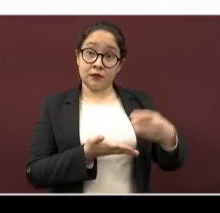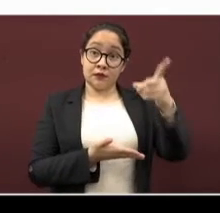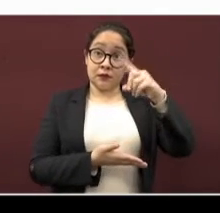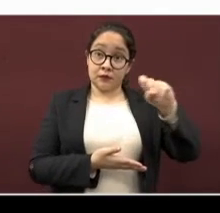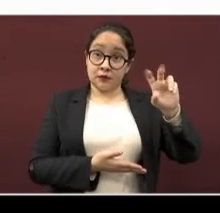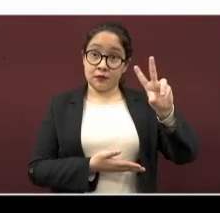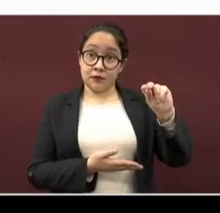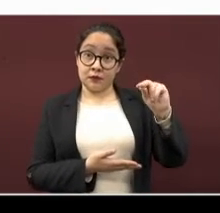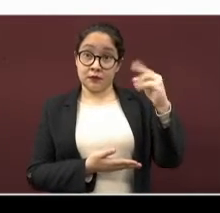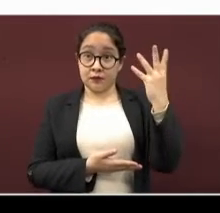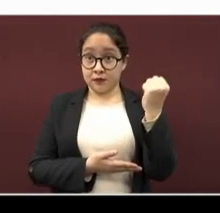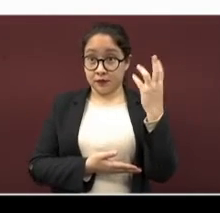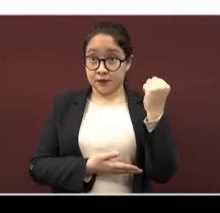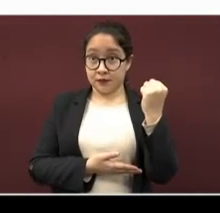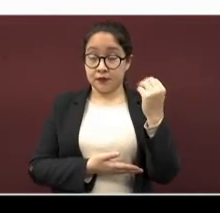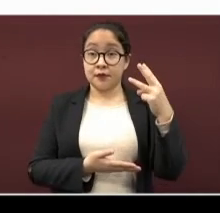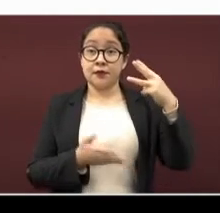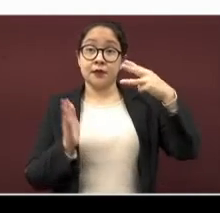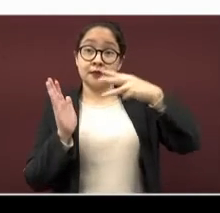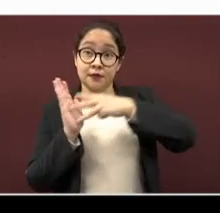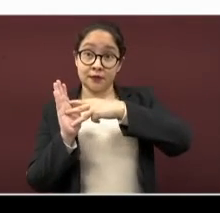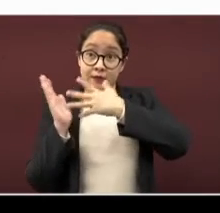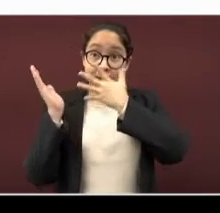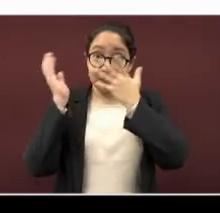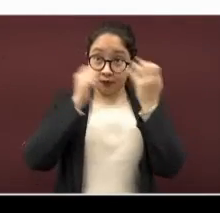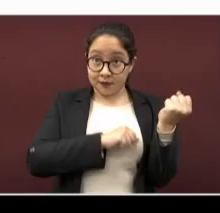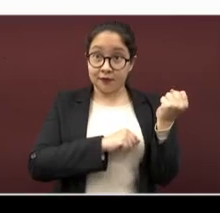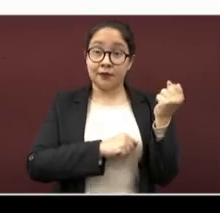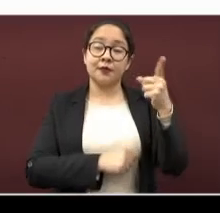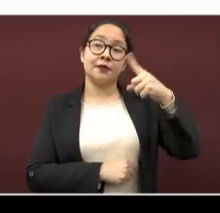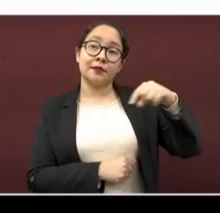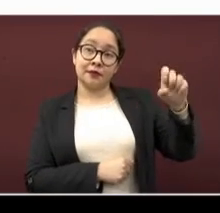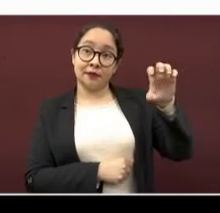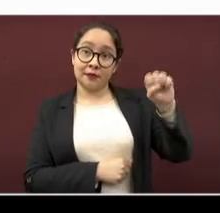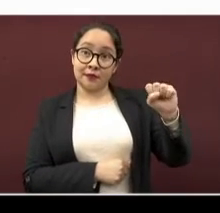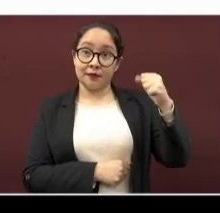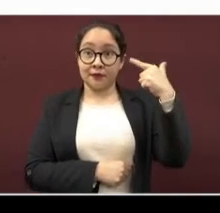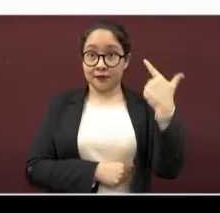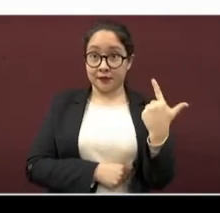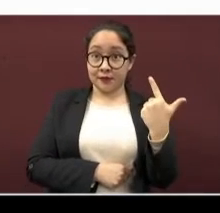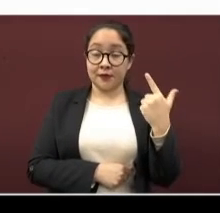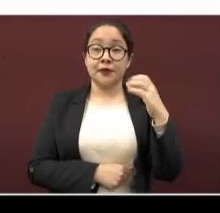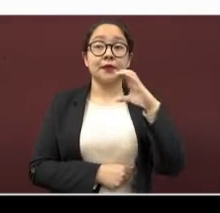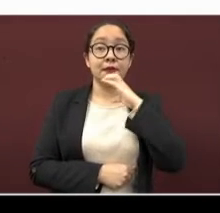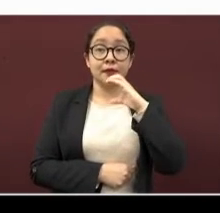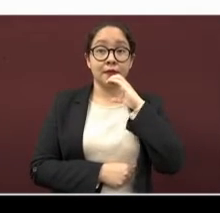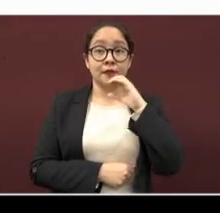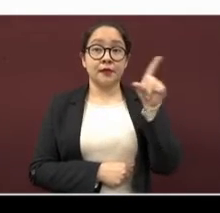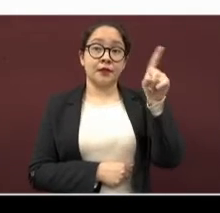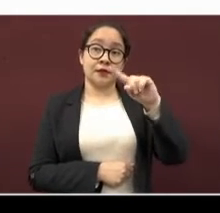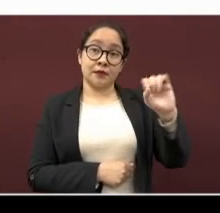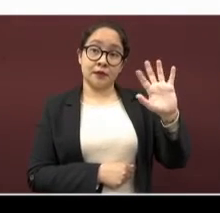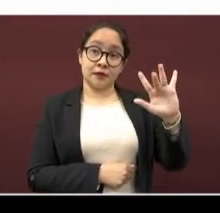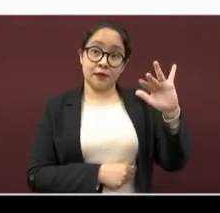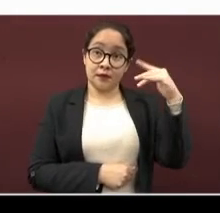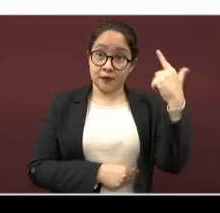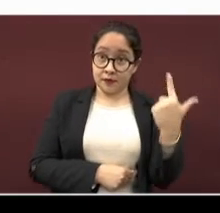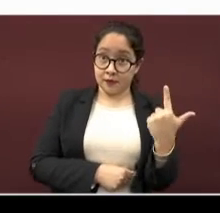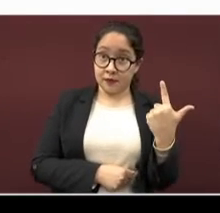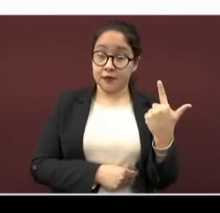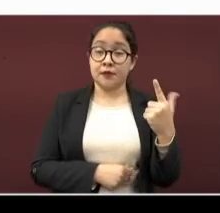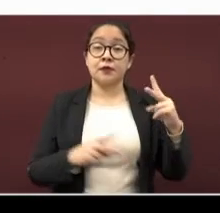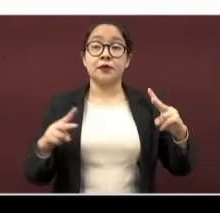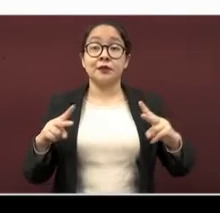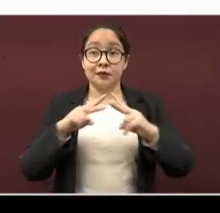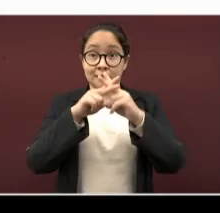189 martínez de la torre 167 córdoba 157 y